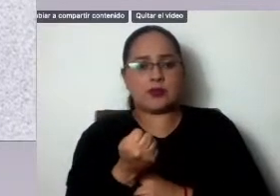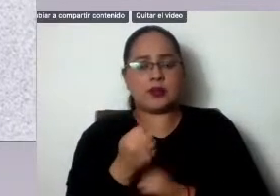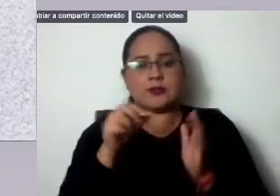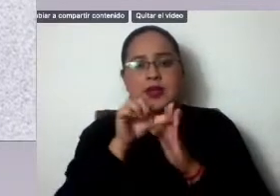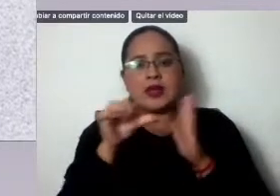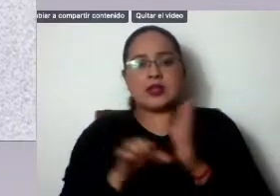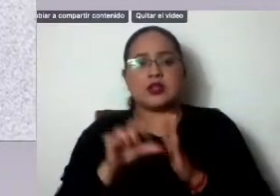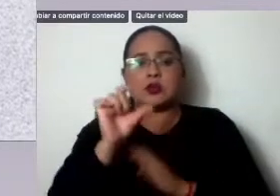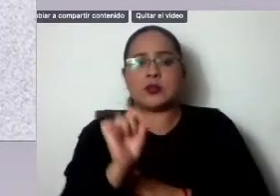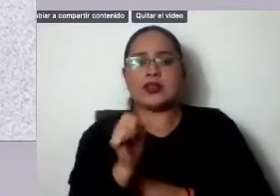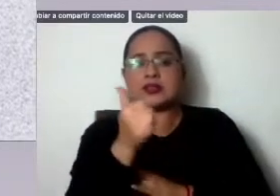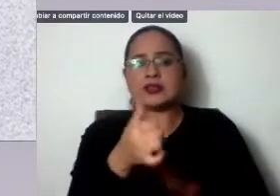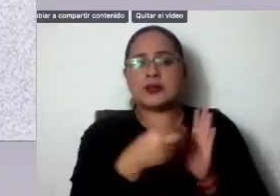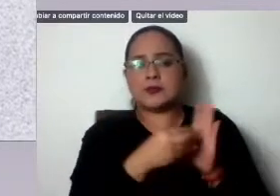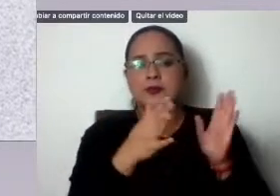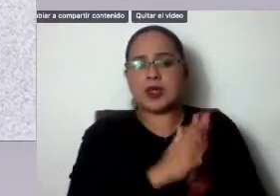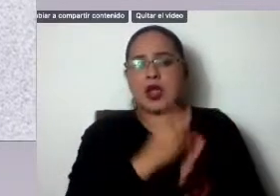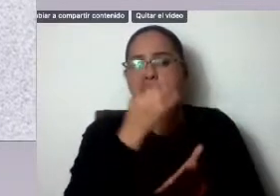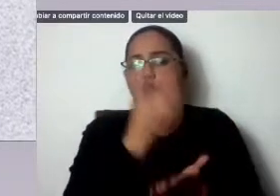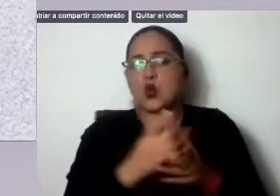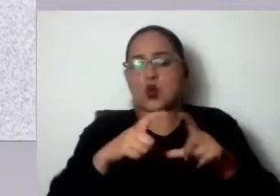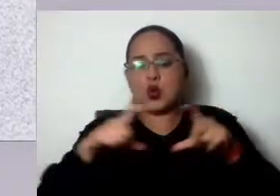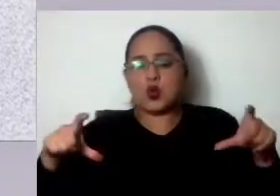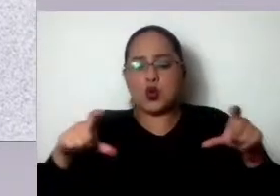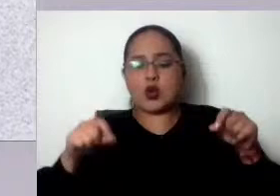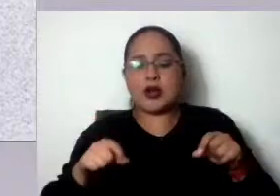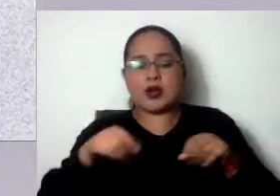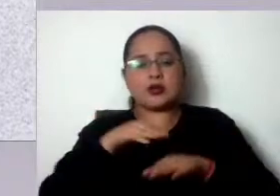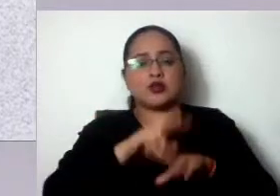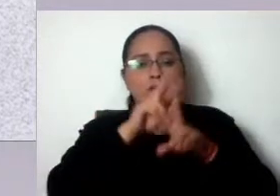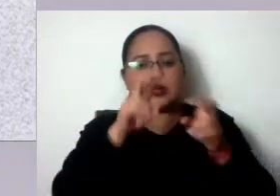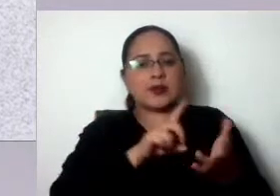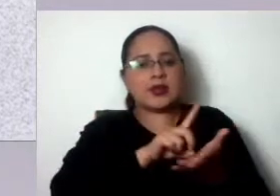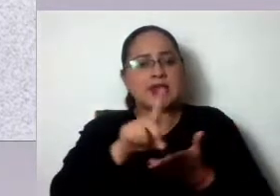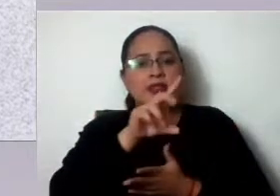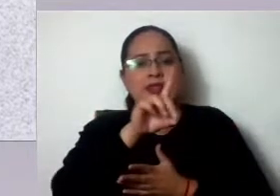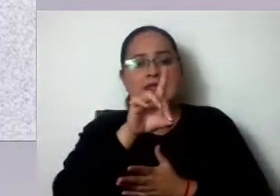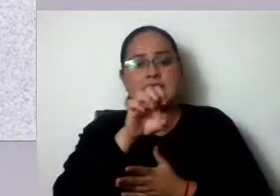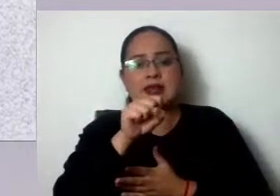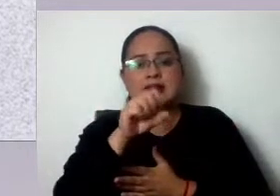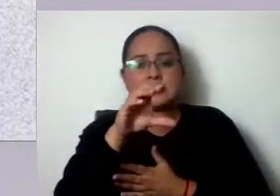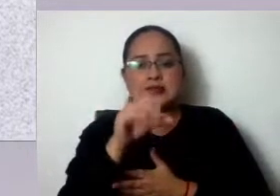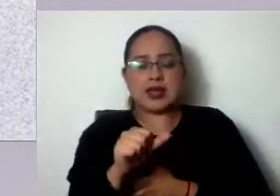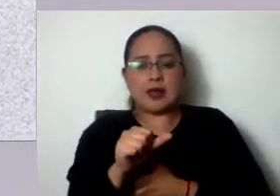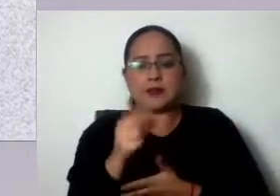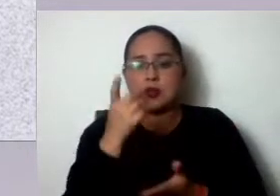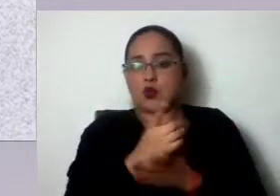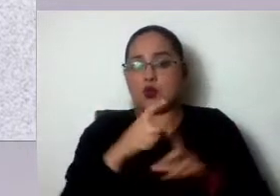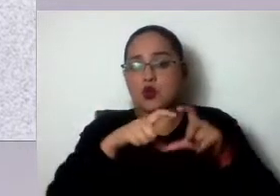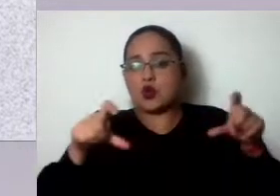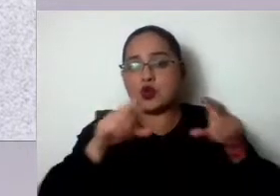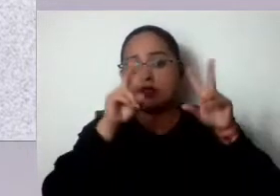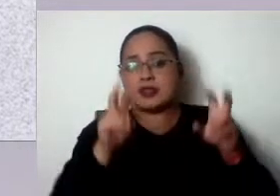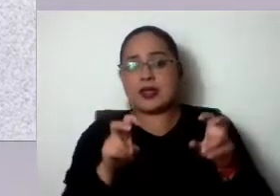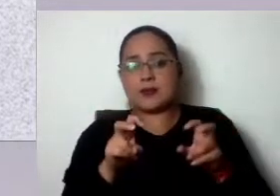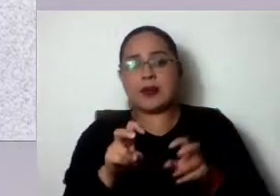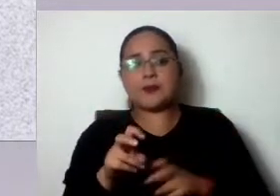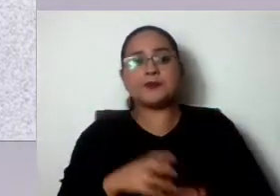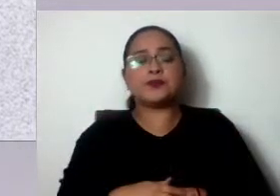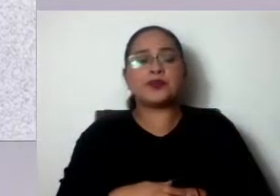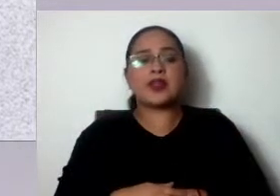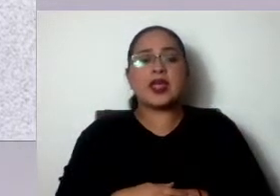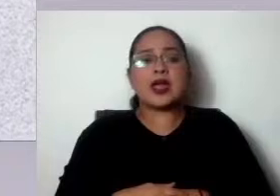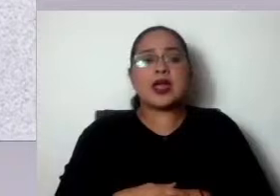26 única disposición dentro del capítulo derechos económicos sociales y culturales bajo el rubro de desarrollo